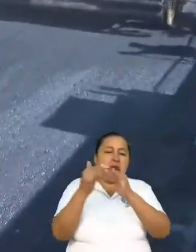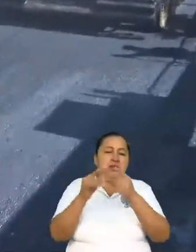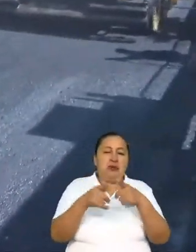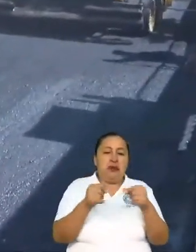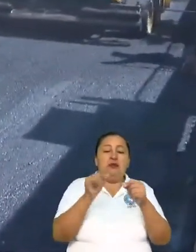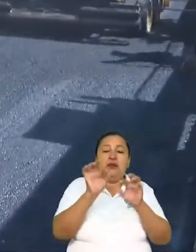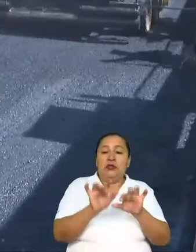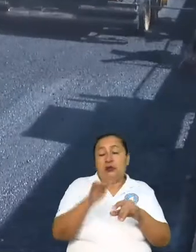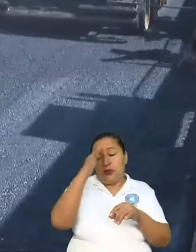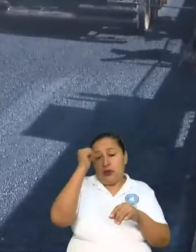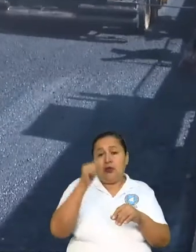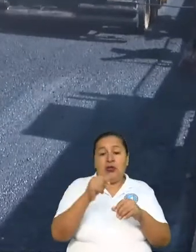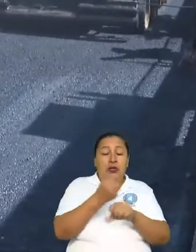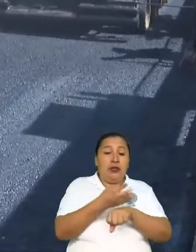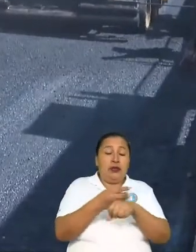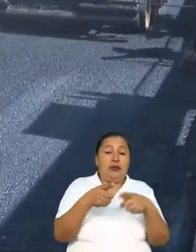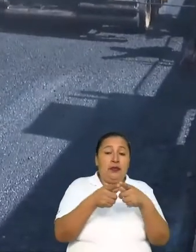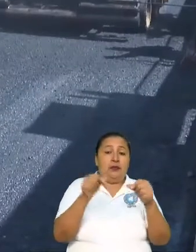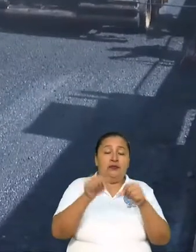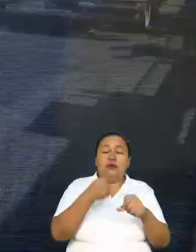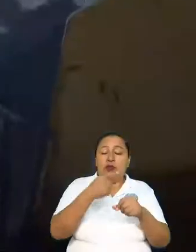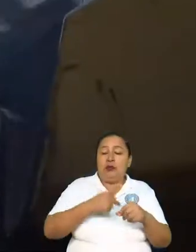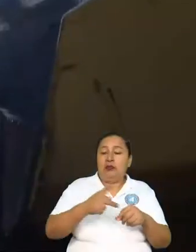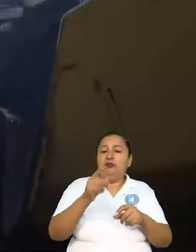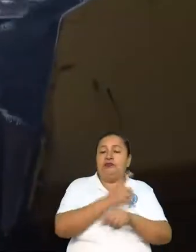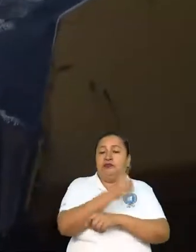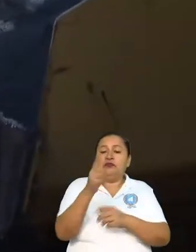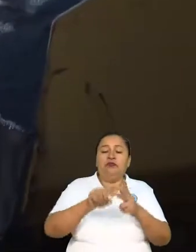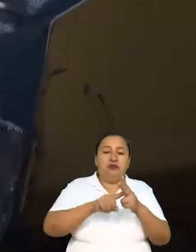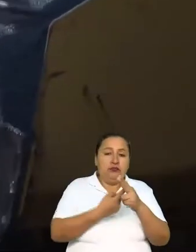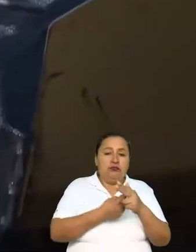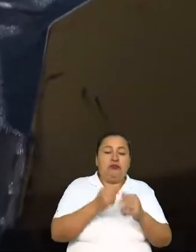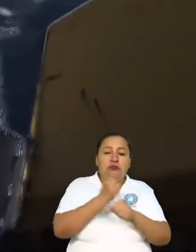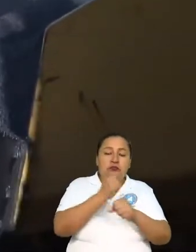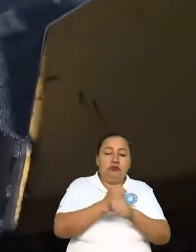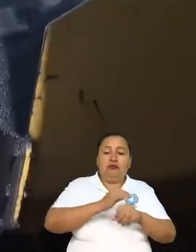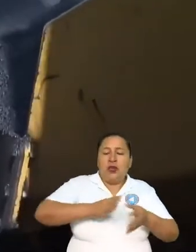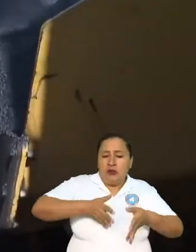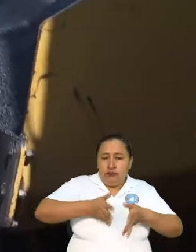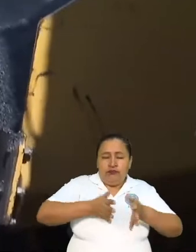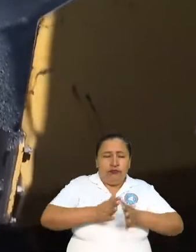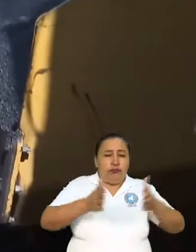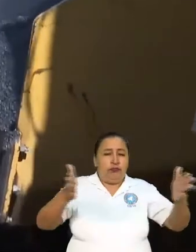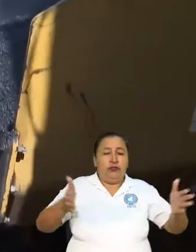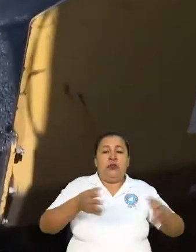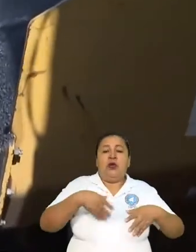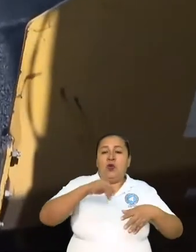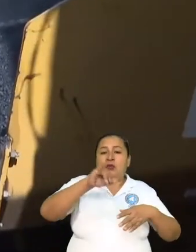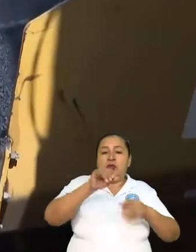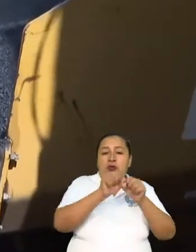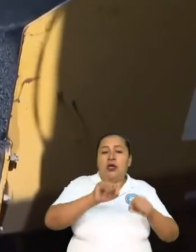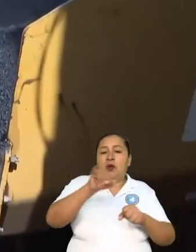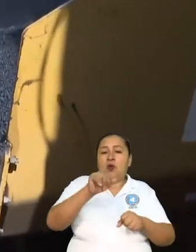El secretario general de la comuna manifestó que en los próximos días iniciarán las obras de ampliación en la pista San Juan Pablo